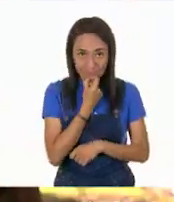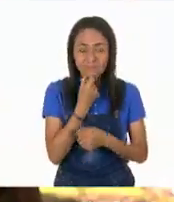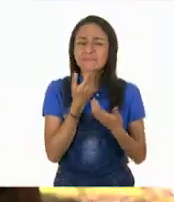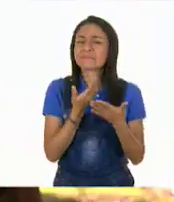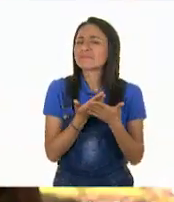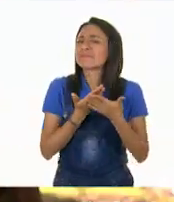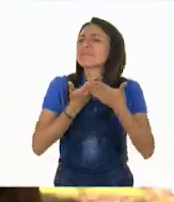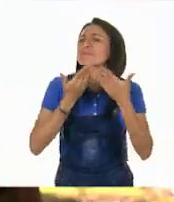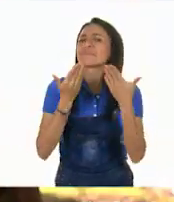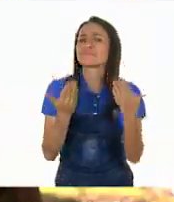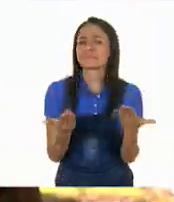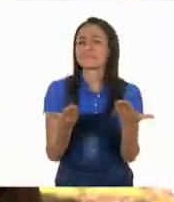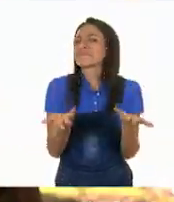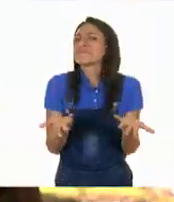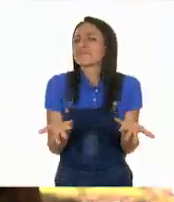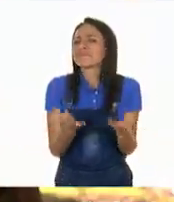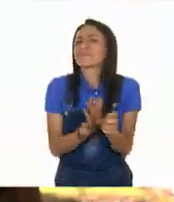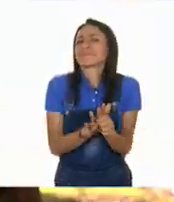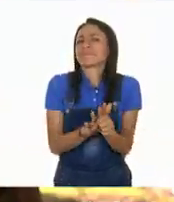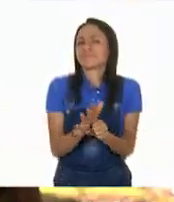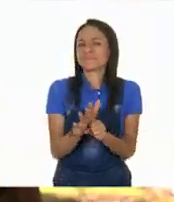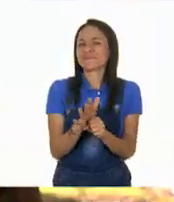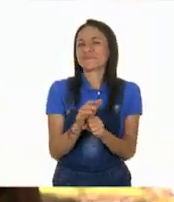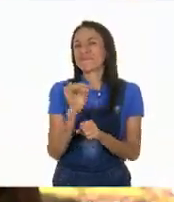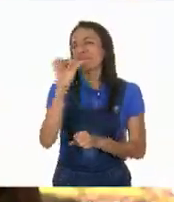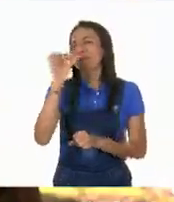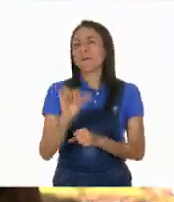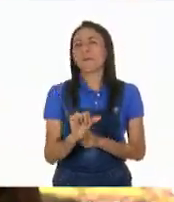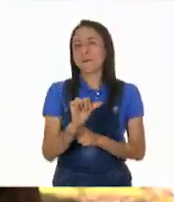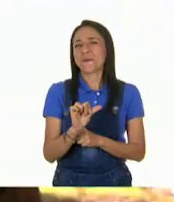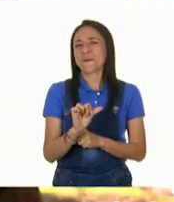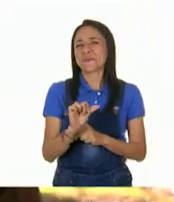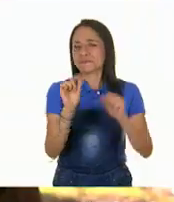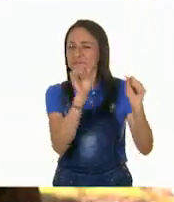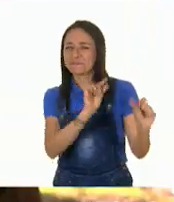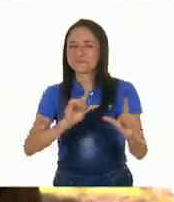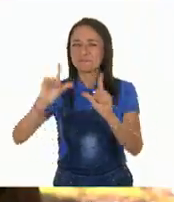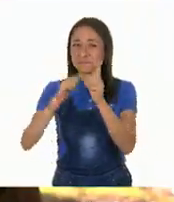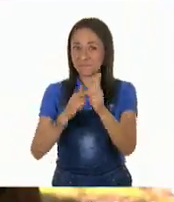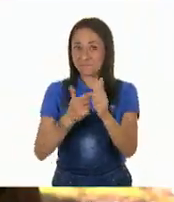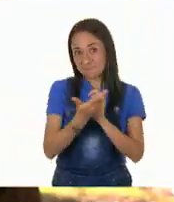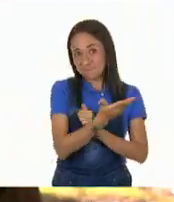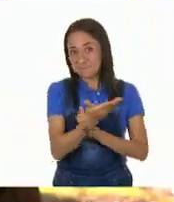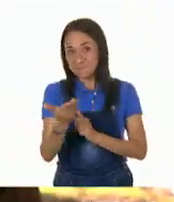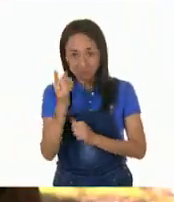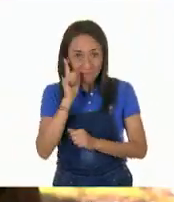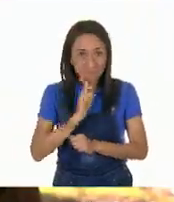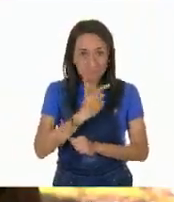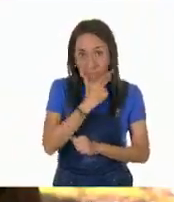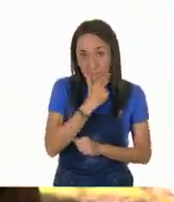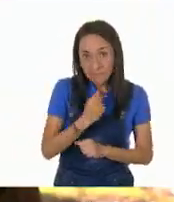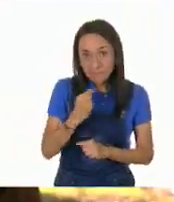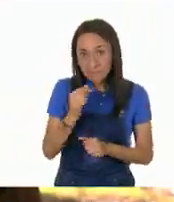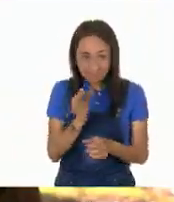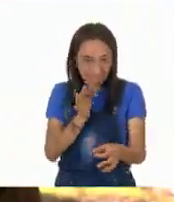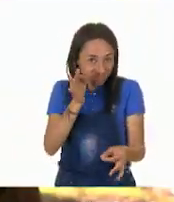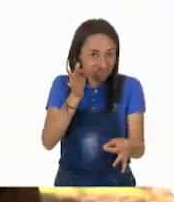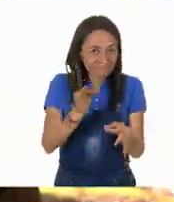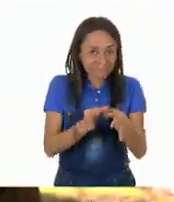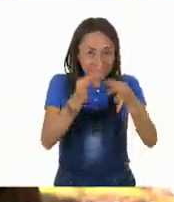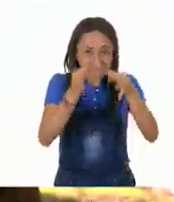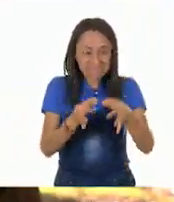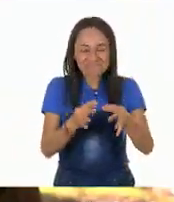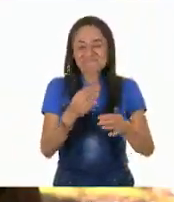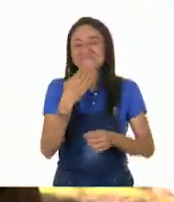momento de seguir con el programa de hoy listas listos muy bien